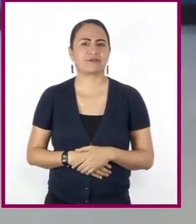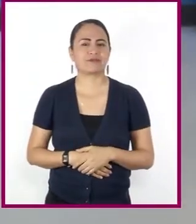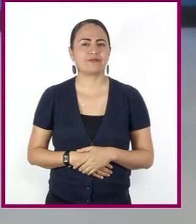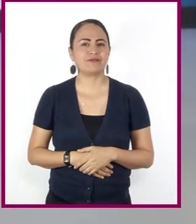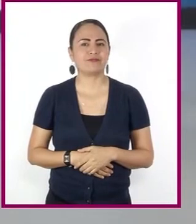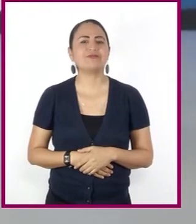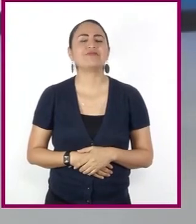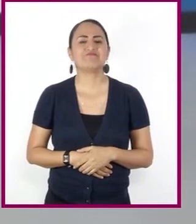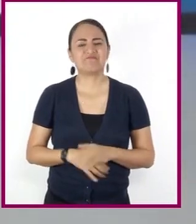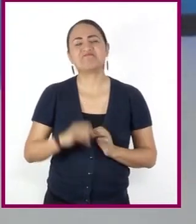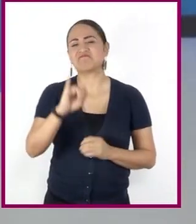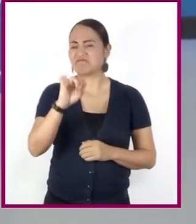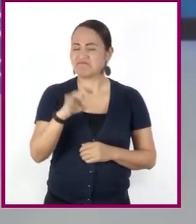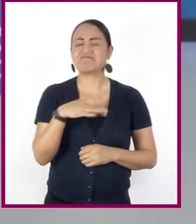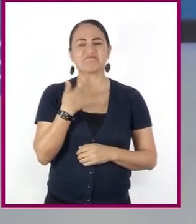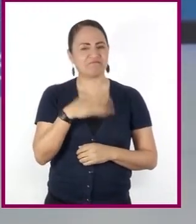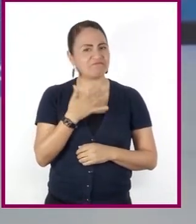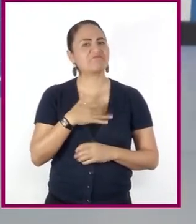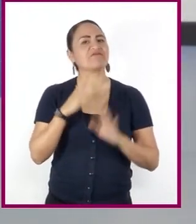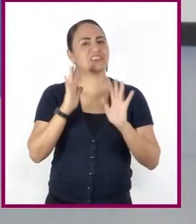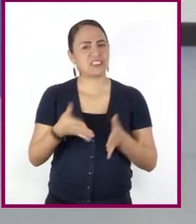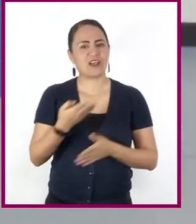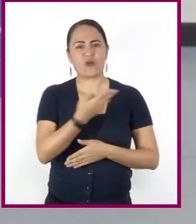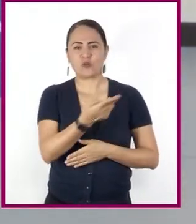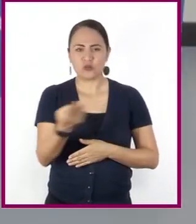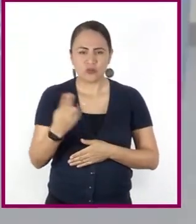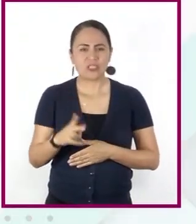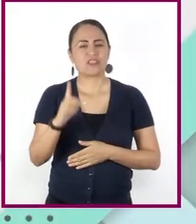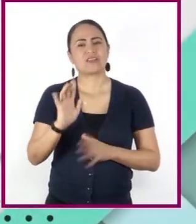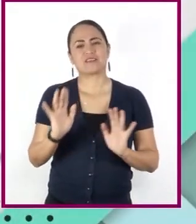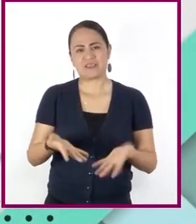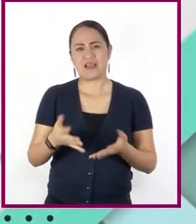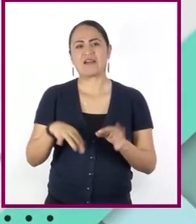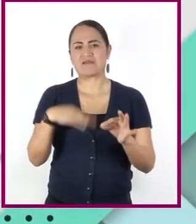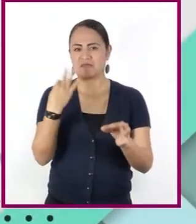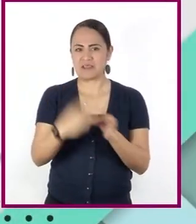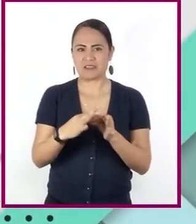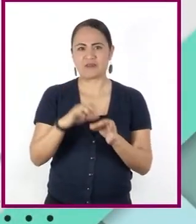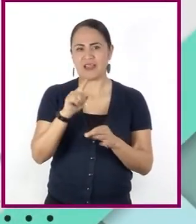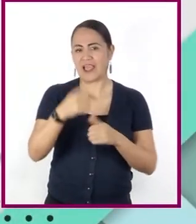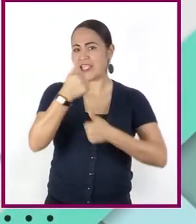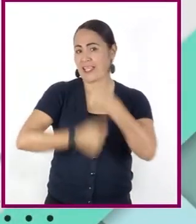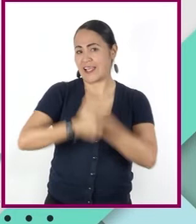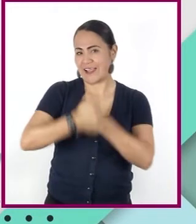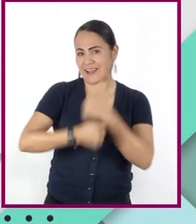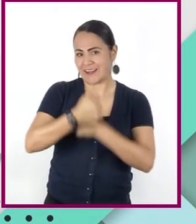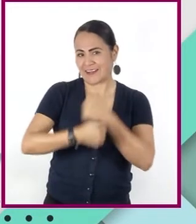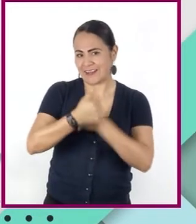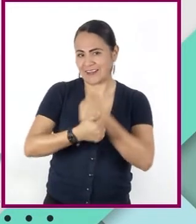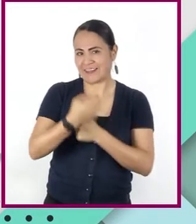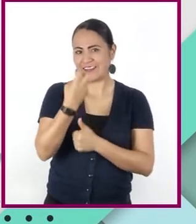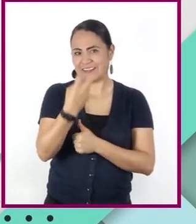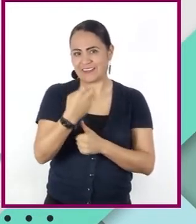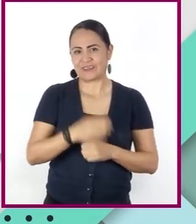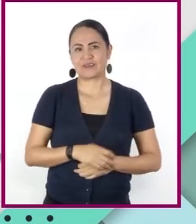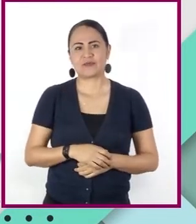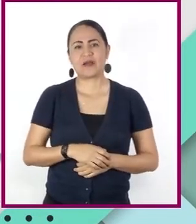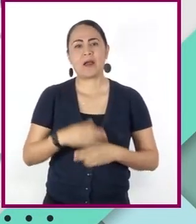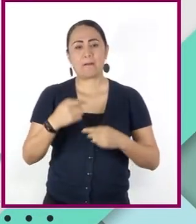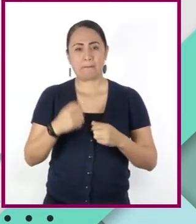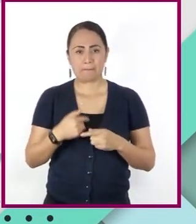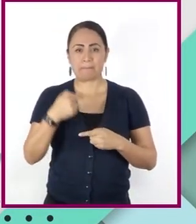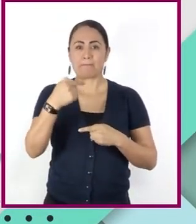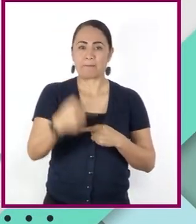me parece que están listas y listos para realizar nuestro breve maratón, que será una carrera en la que, para